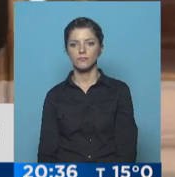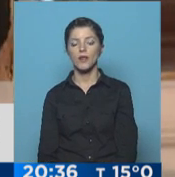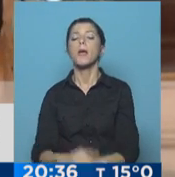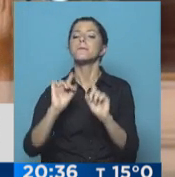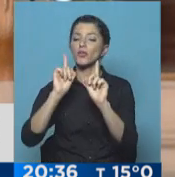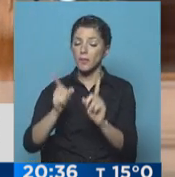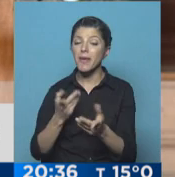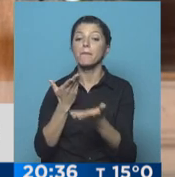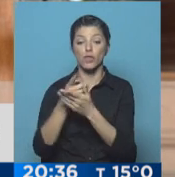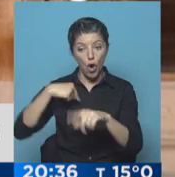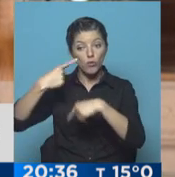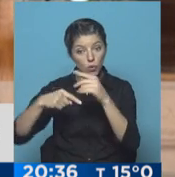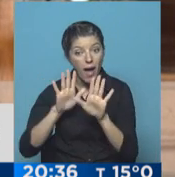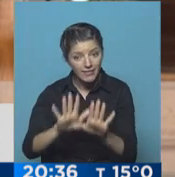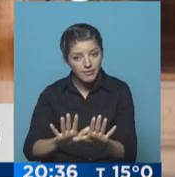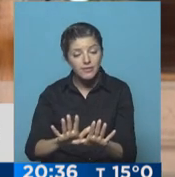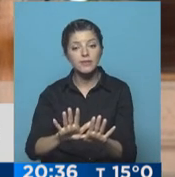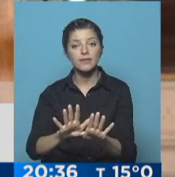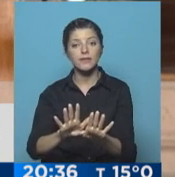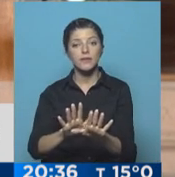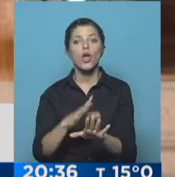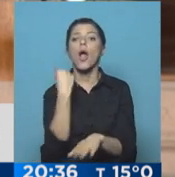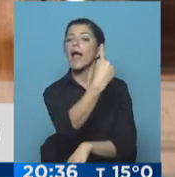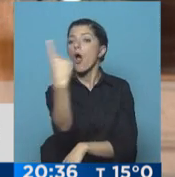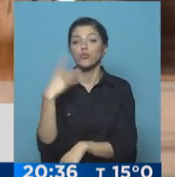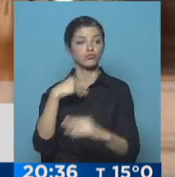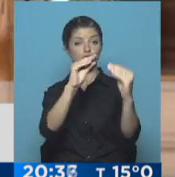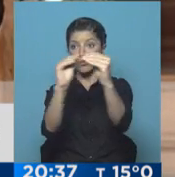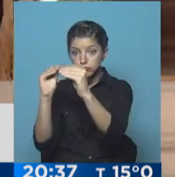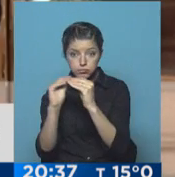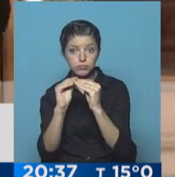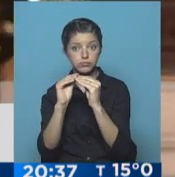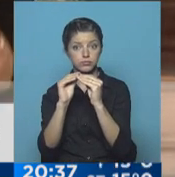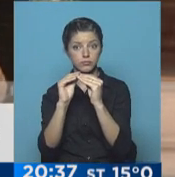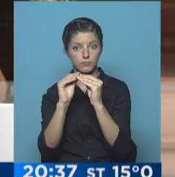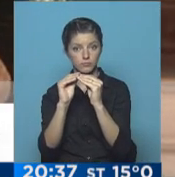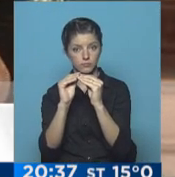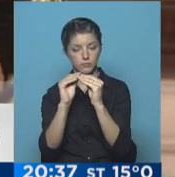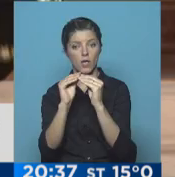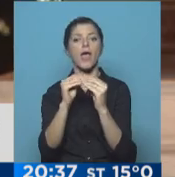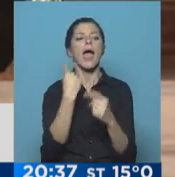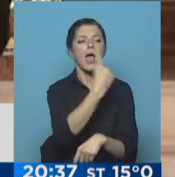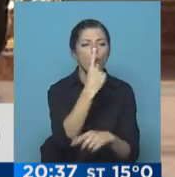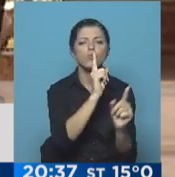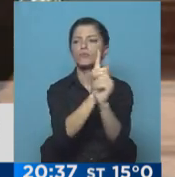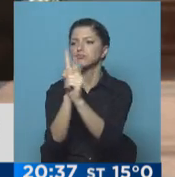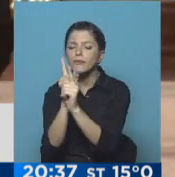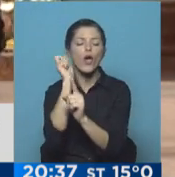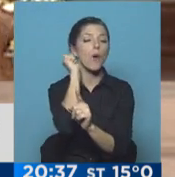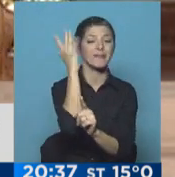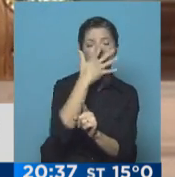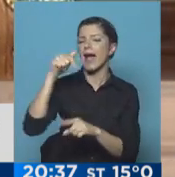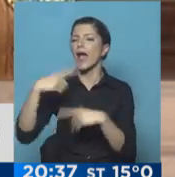tratando a cada uno de nuestros compatriotas, convenciendo. Acá no hay